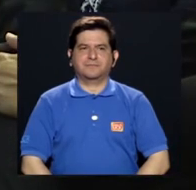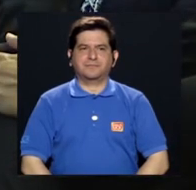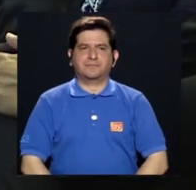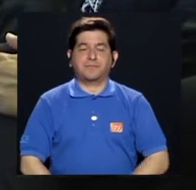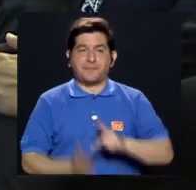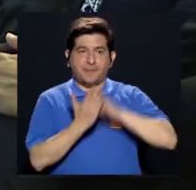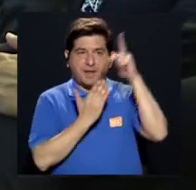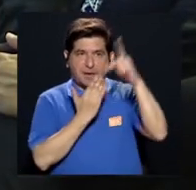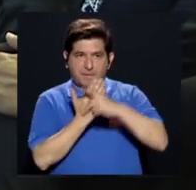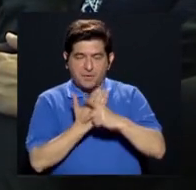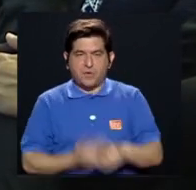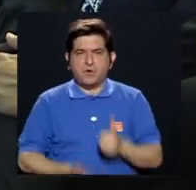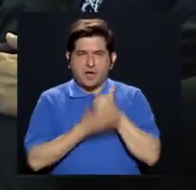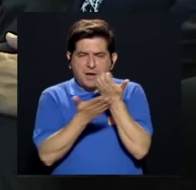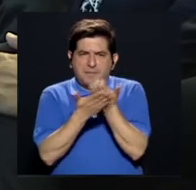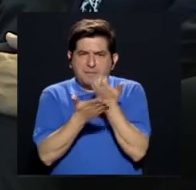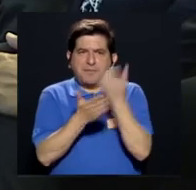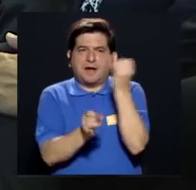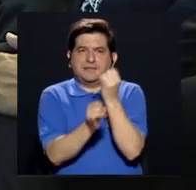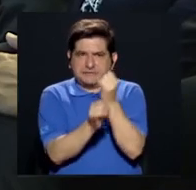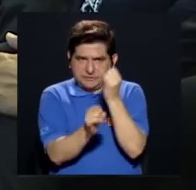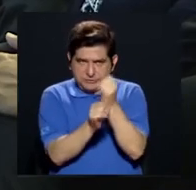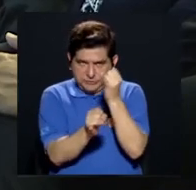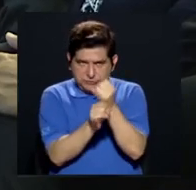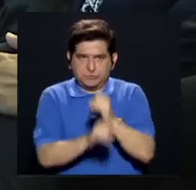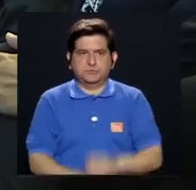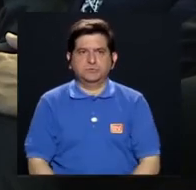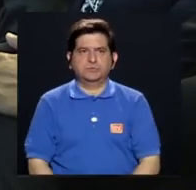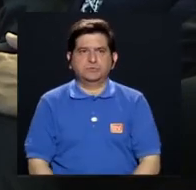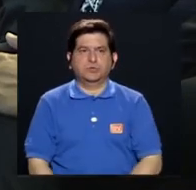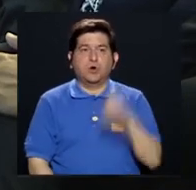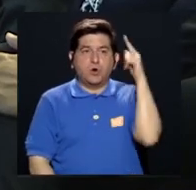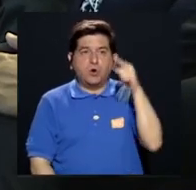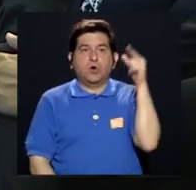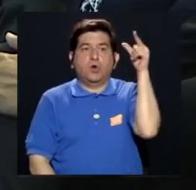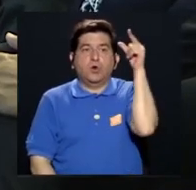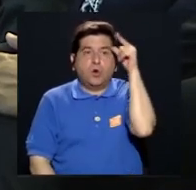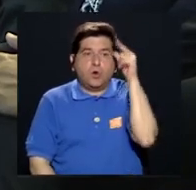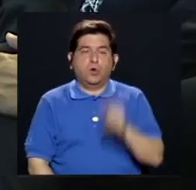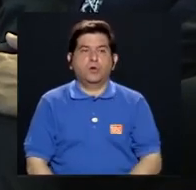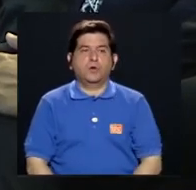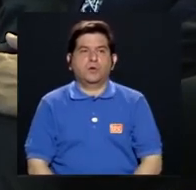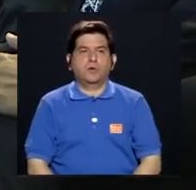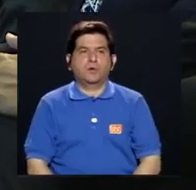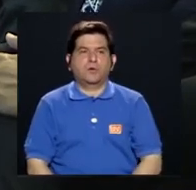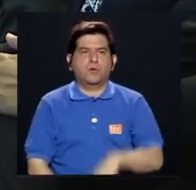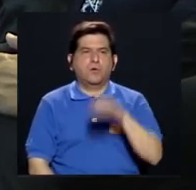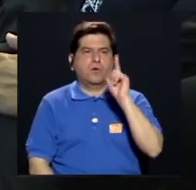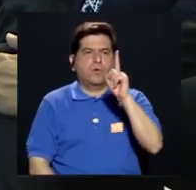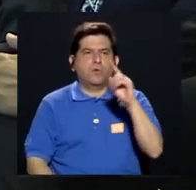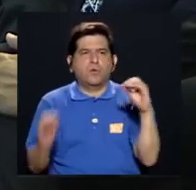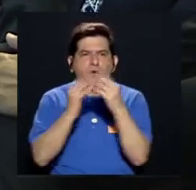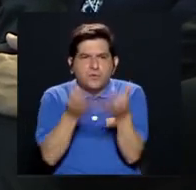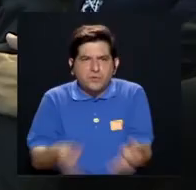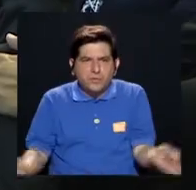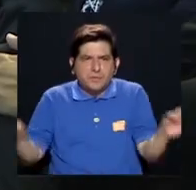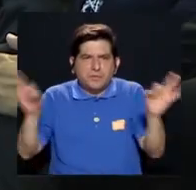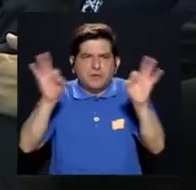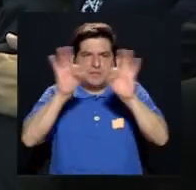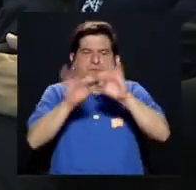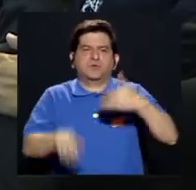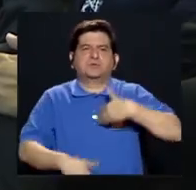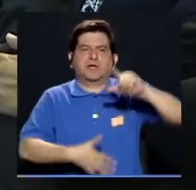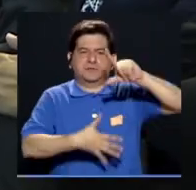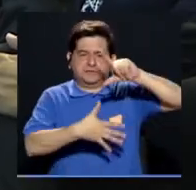El programa de becas de nuestra institución es sin duda alguna uno de los más destacados de